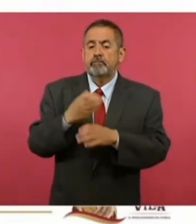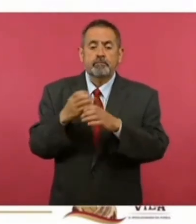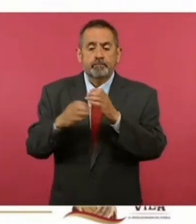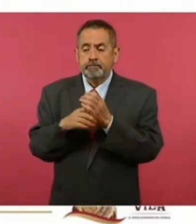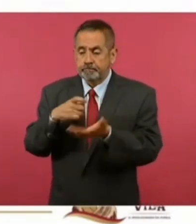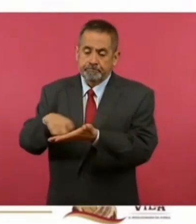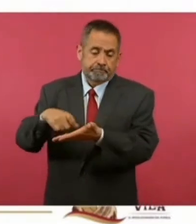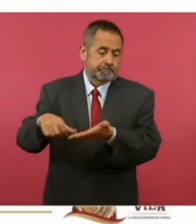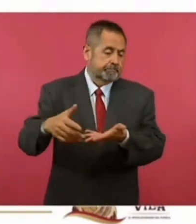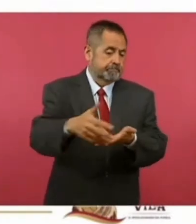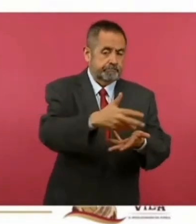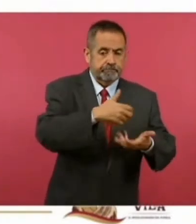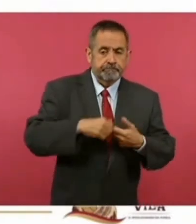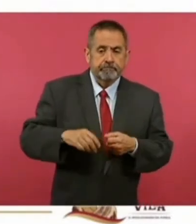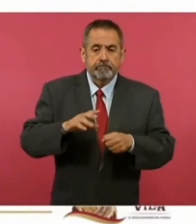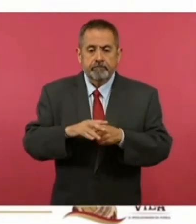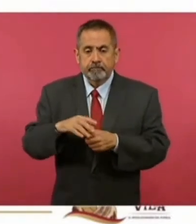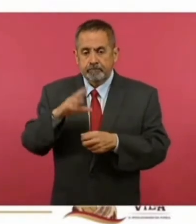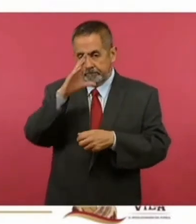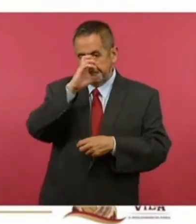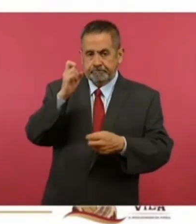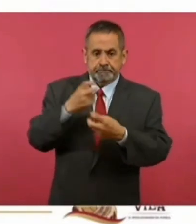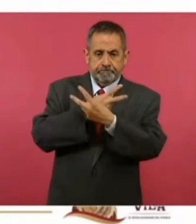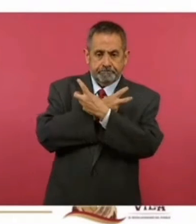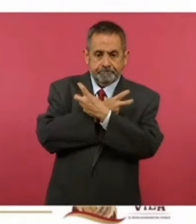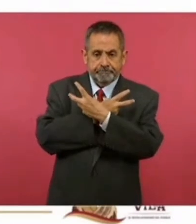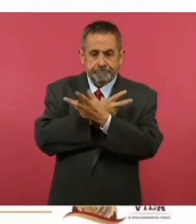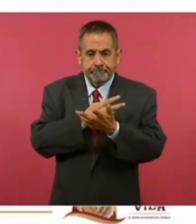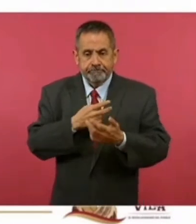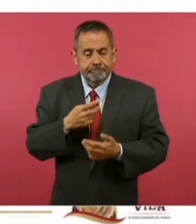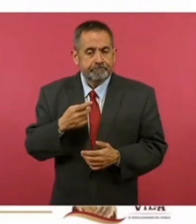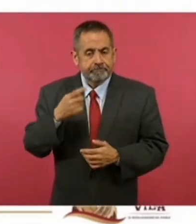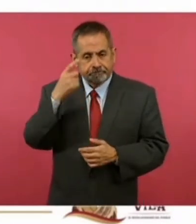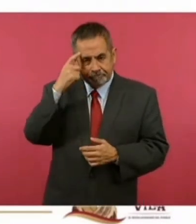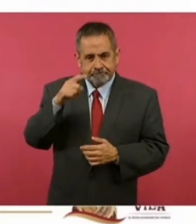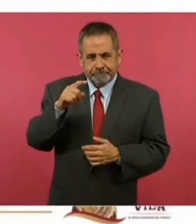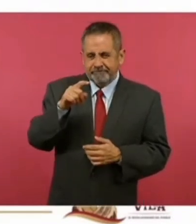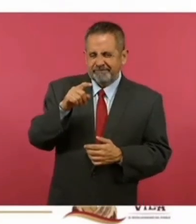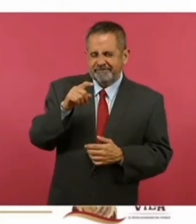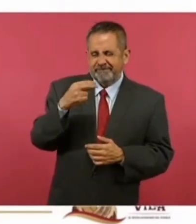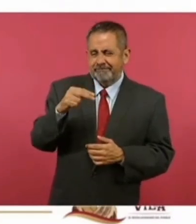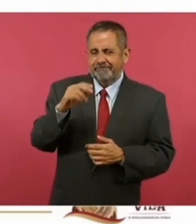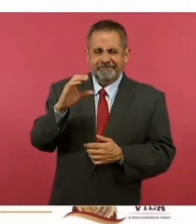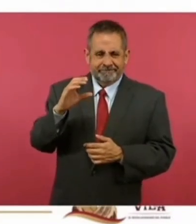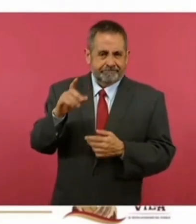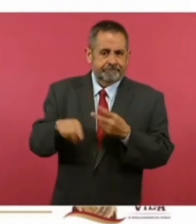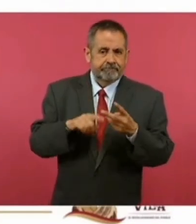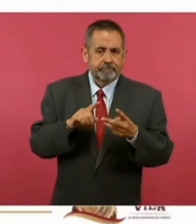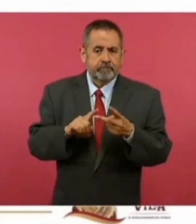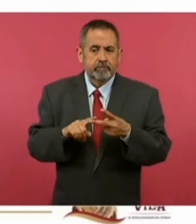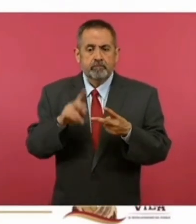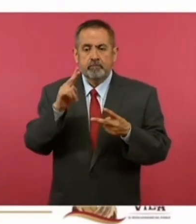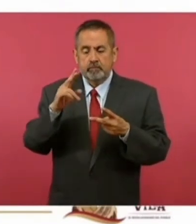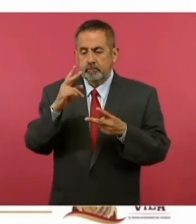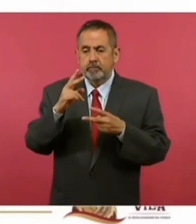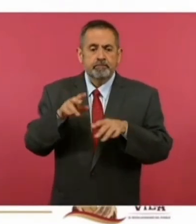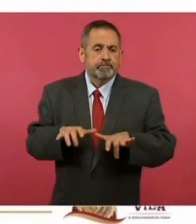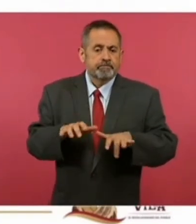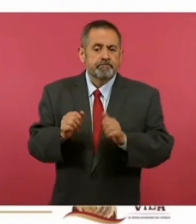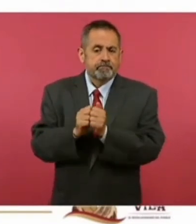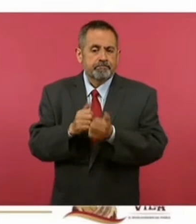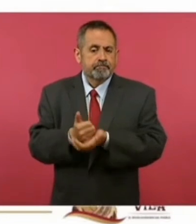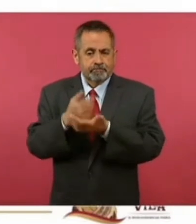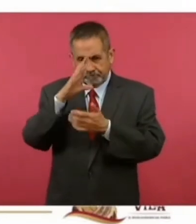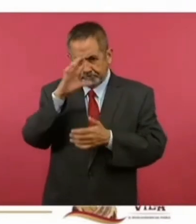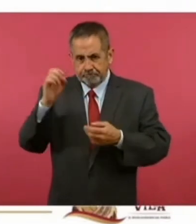equipos médicos entre unidades radiológicas rayos x arco en C cuatro unidades radiológicas digitales